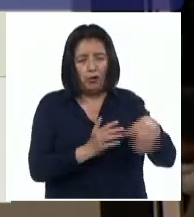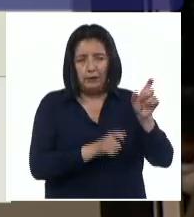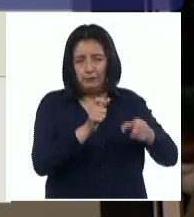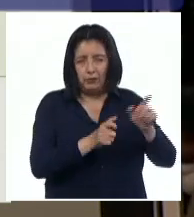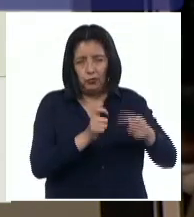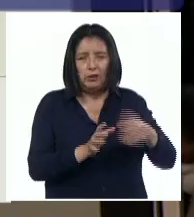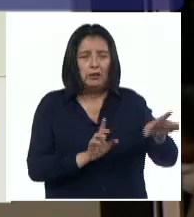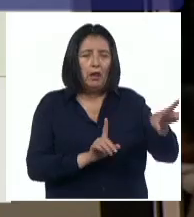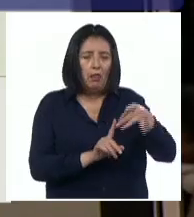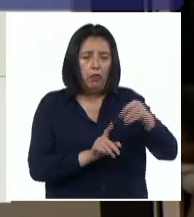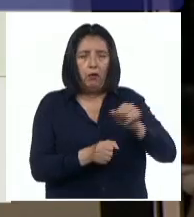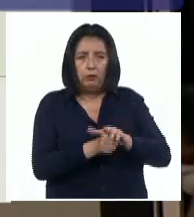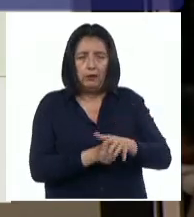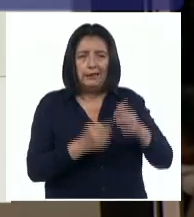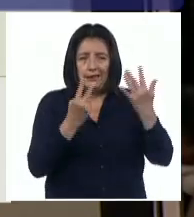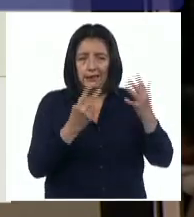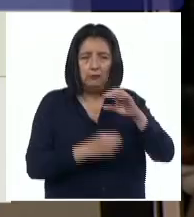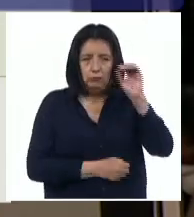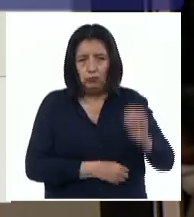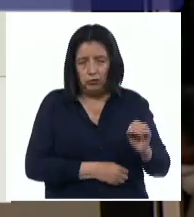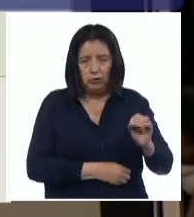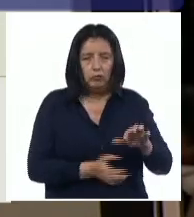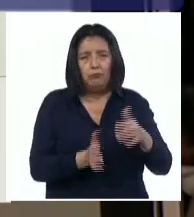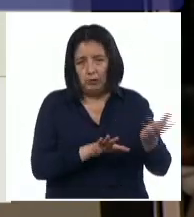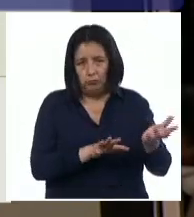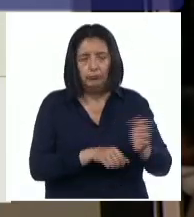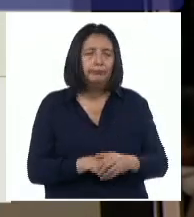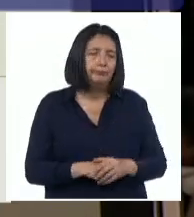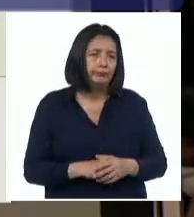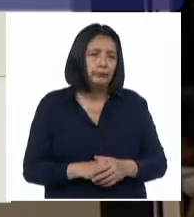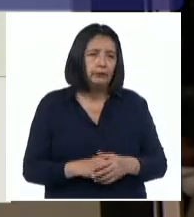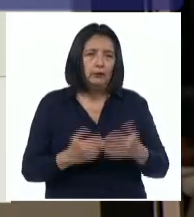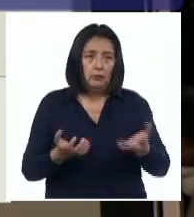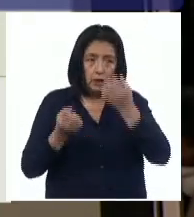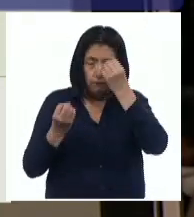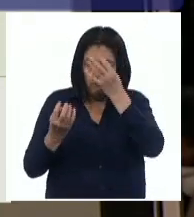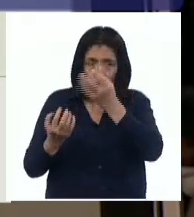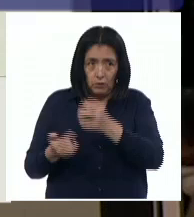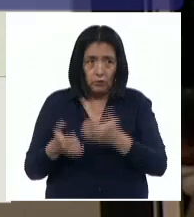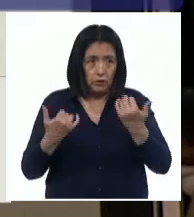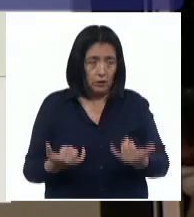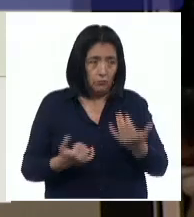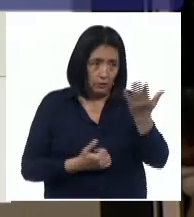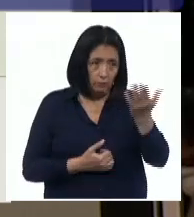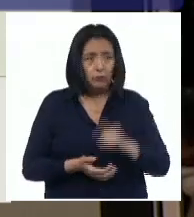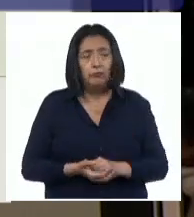personas contagiadas, el 7% ha fallecido. Con la información que tenemos